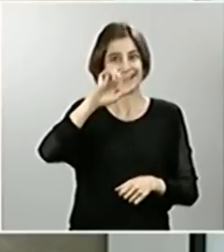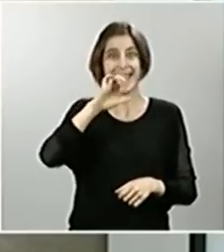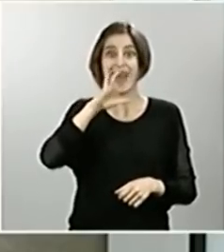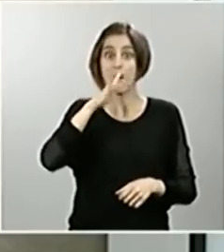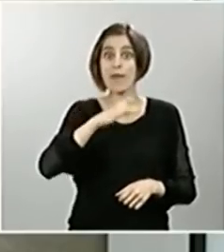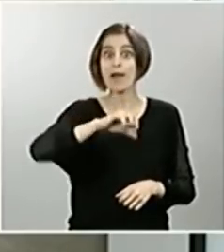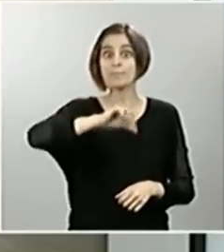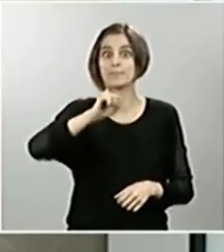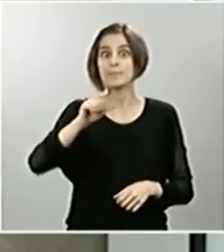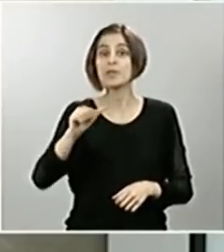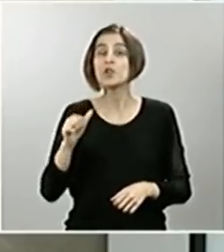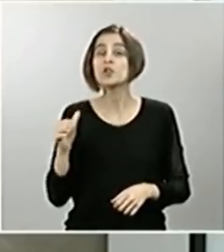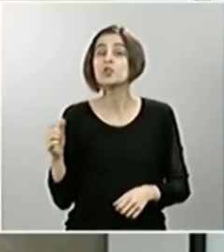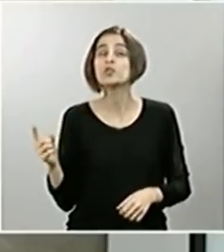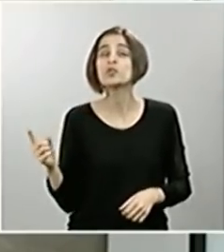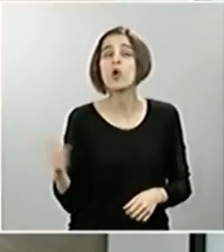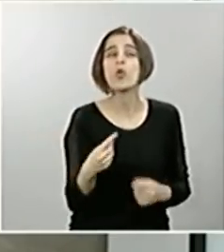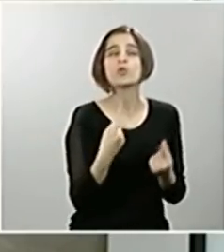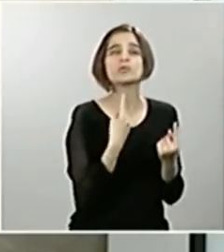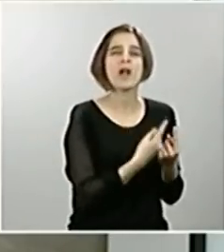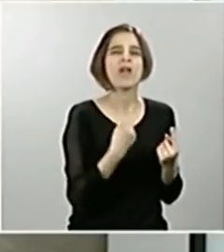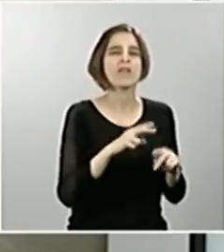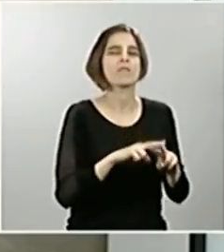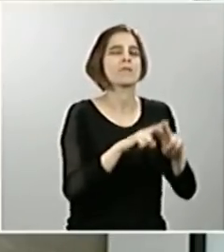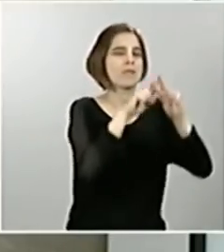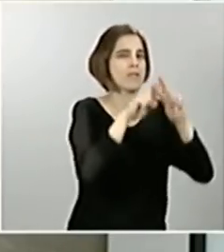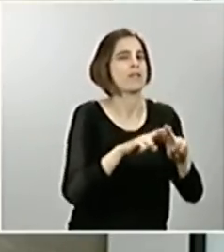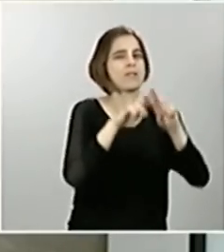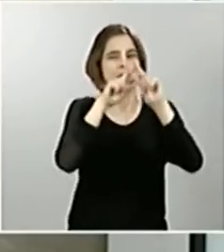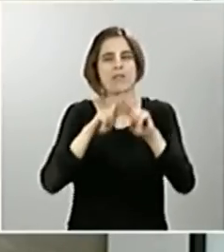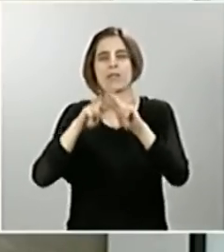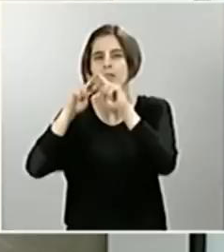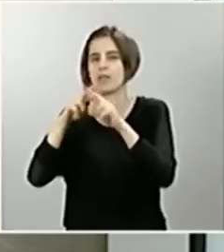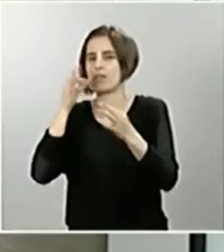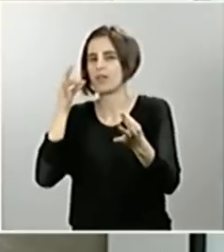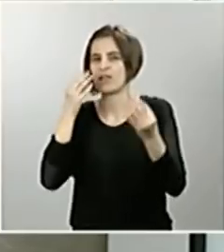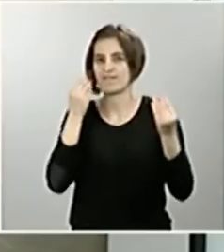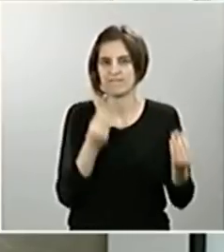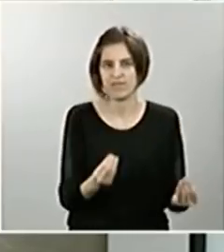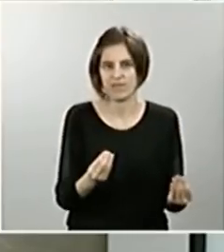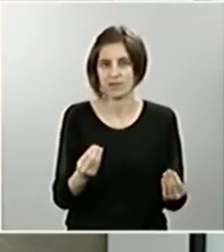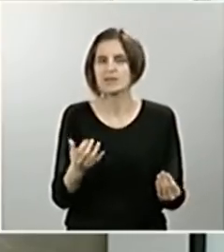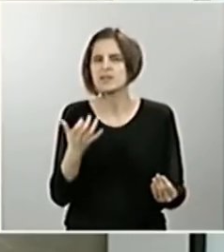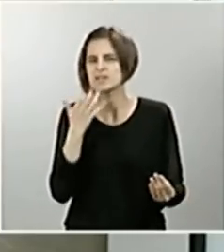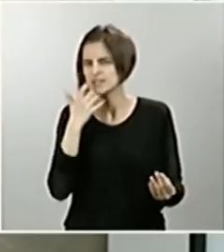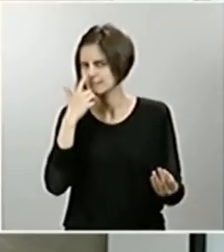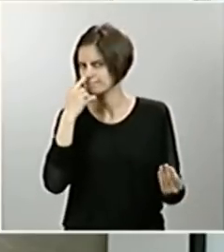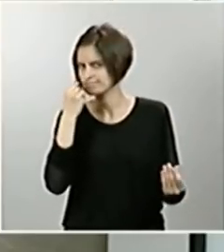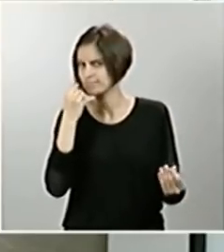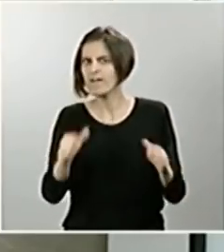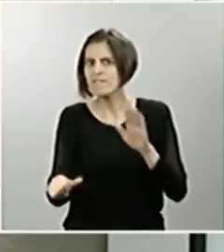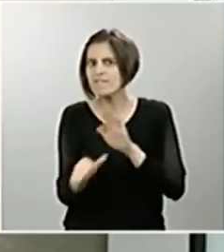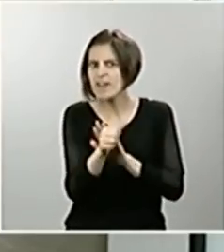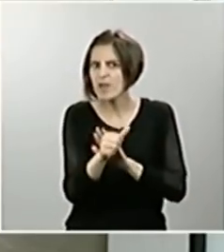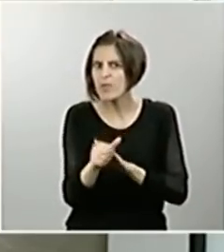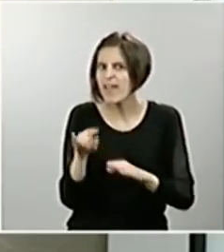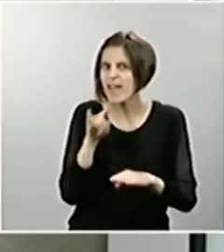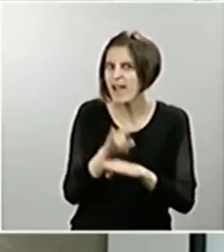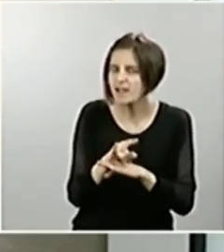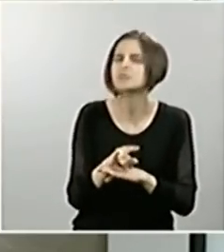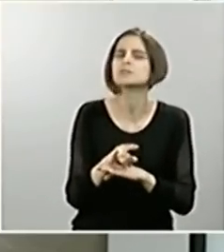de ellos. En caso de que observásemos que exista algún tipo de fraude desde logo as empresas